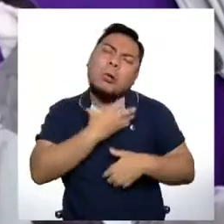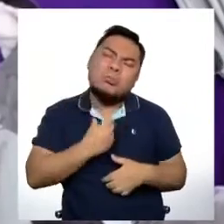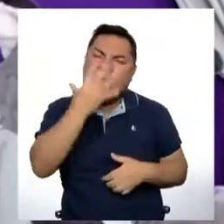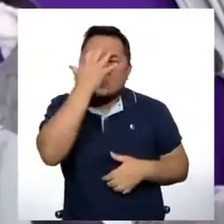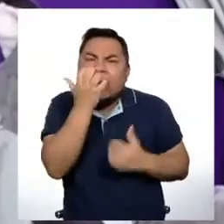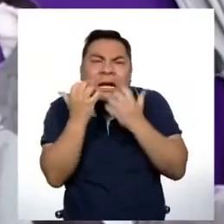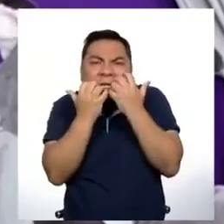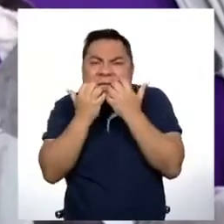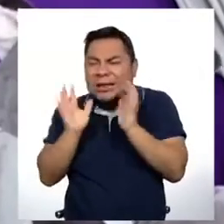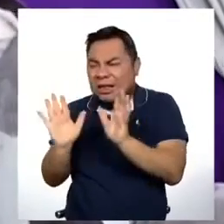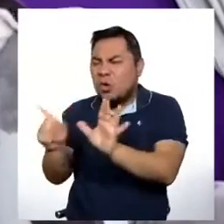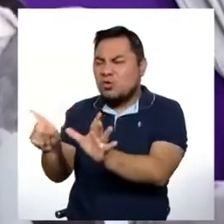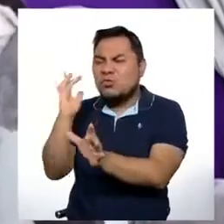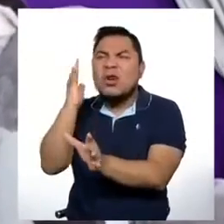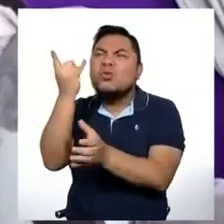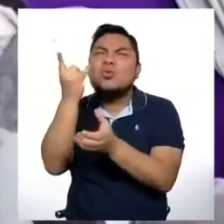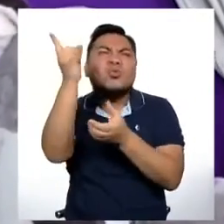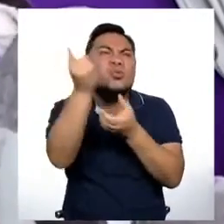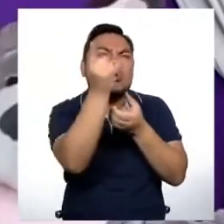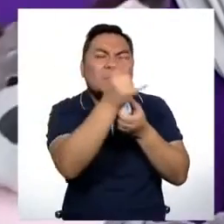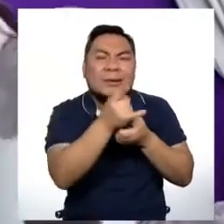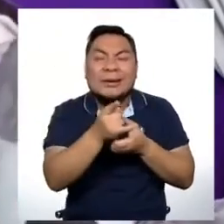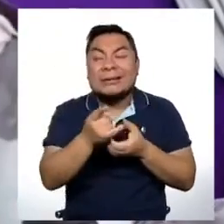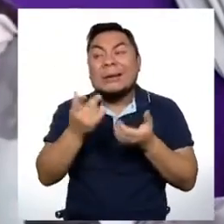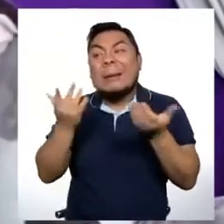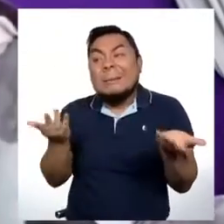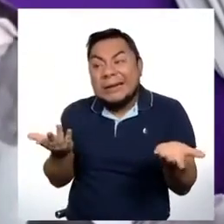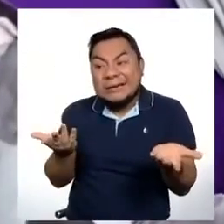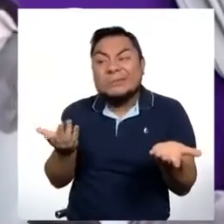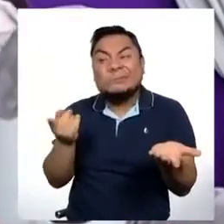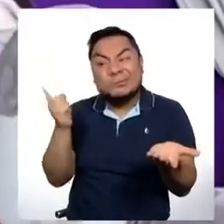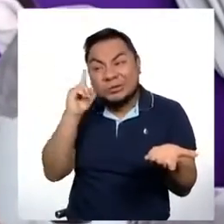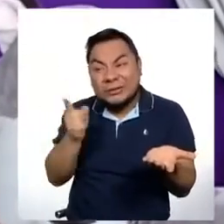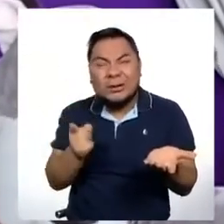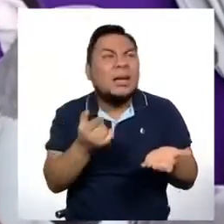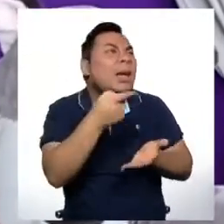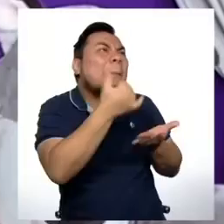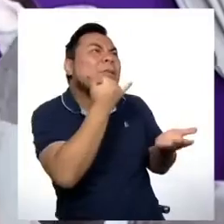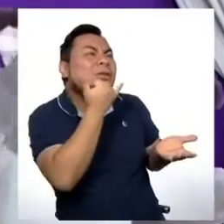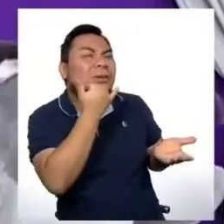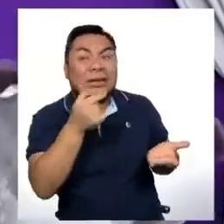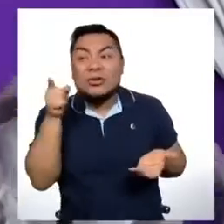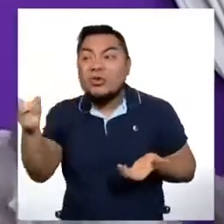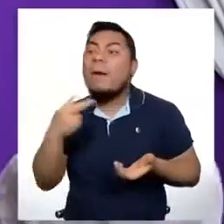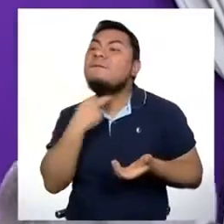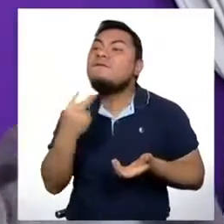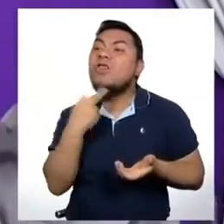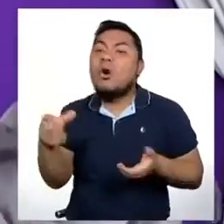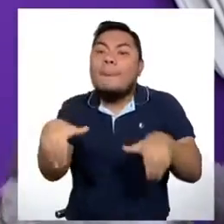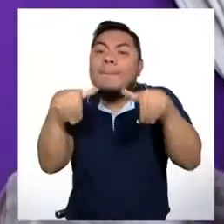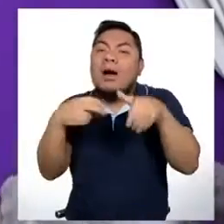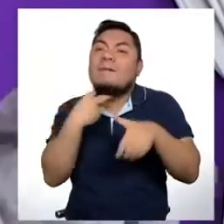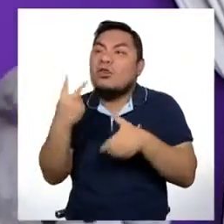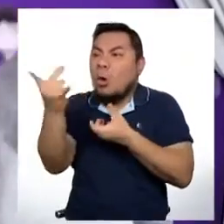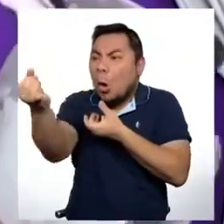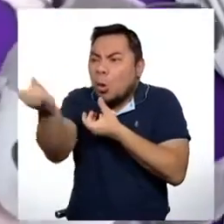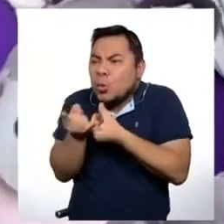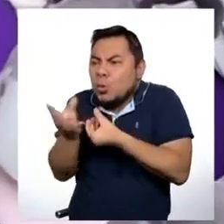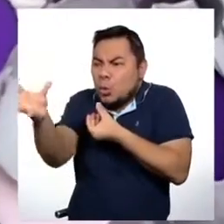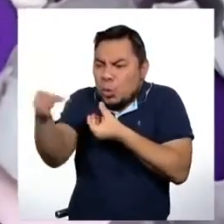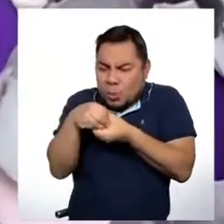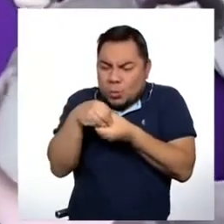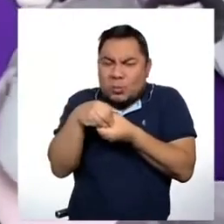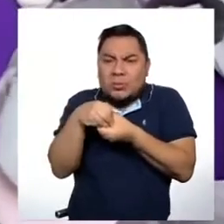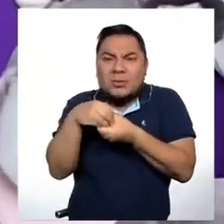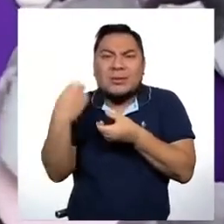asustado, ni nada. Y no sabes lo que pasó. ¿Qué? ¡Atrapé también su voz! ¡No! ¡Sí! Tengo